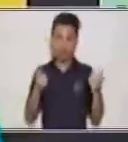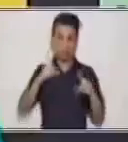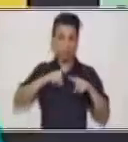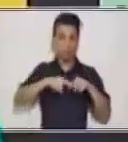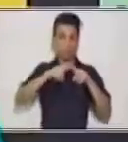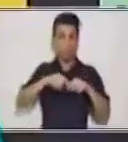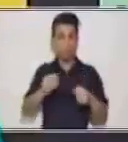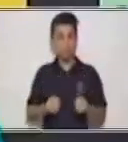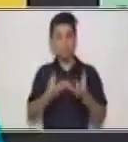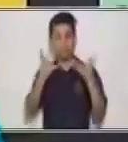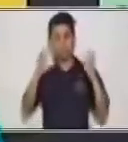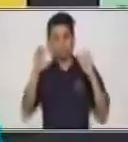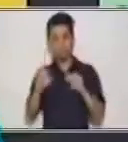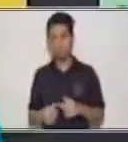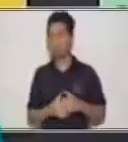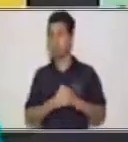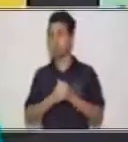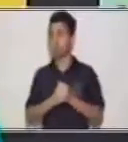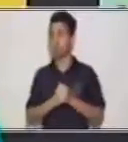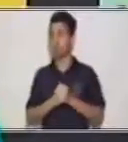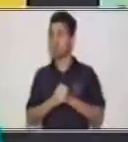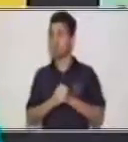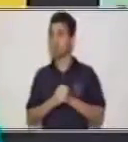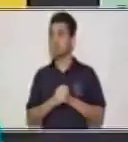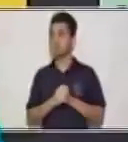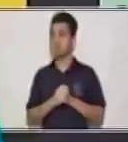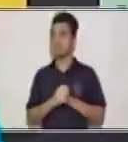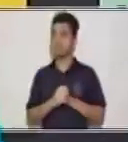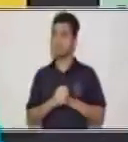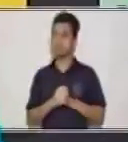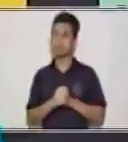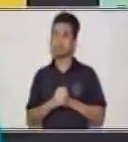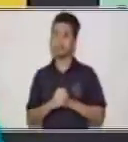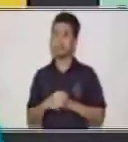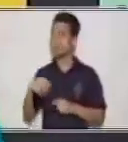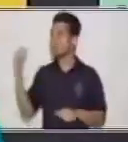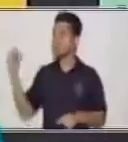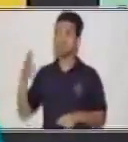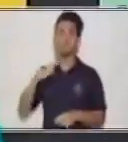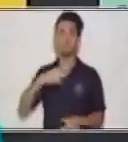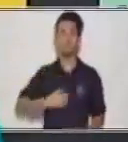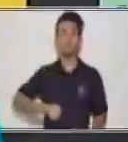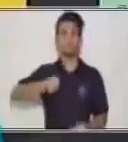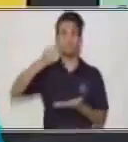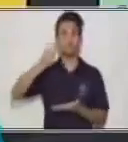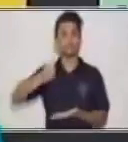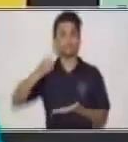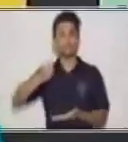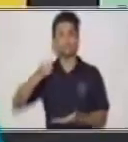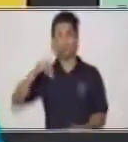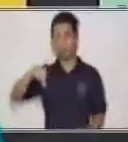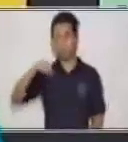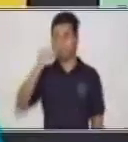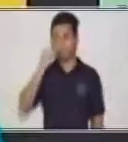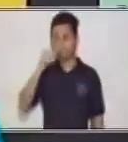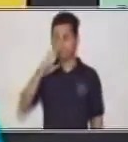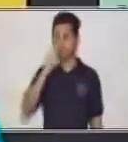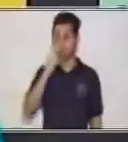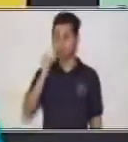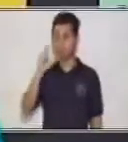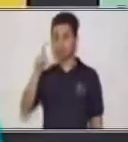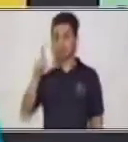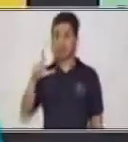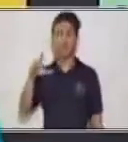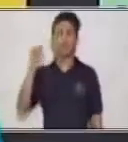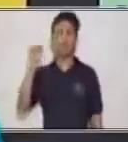de personas. También tenemos un pichel. Un pichel podría tener 1 litro de agua o 2 o